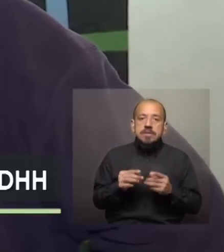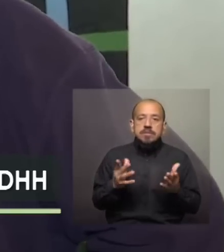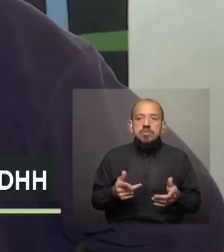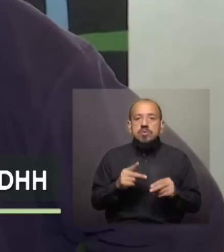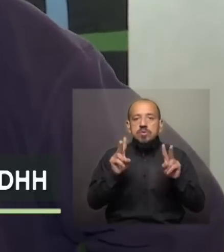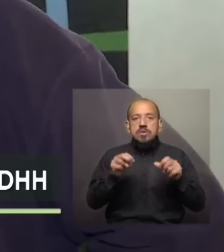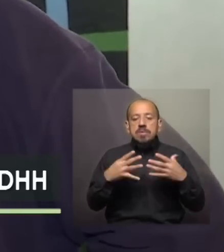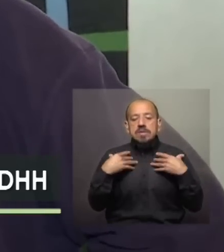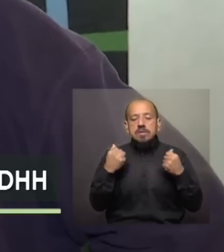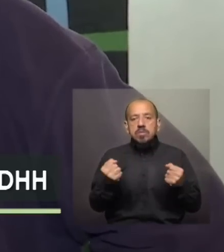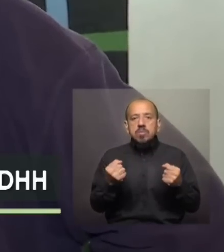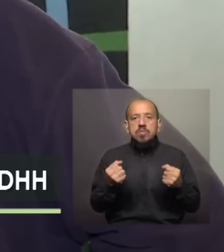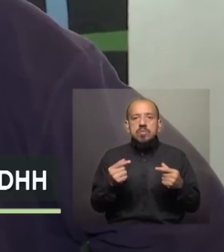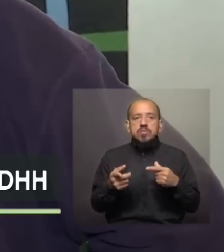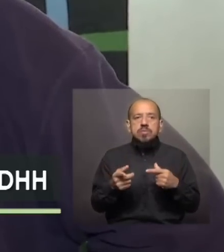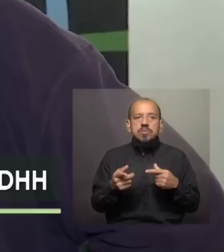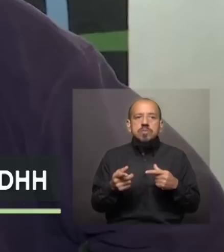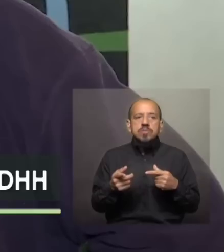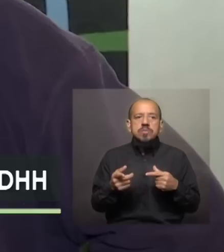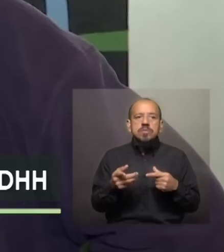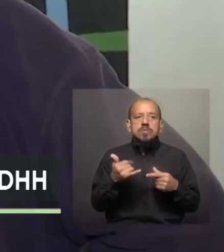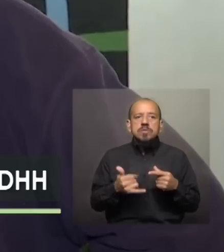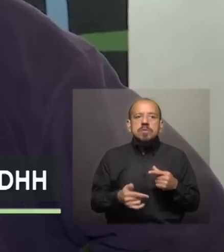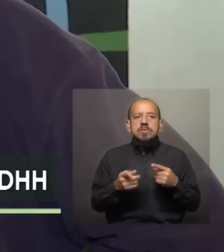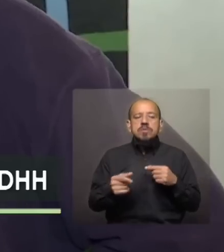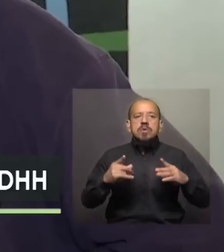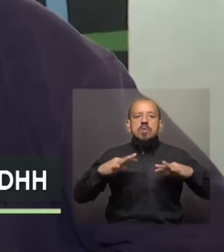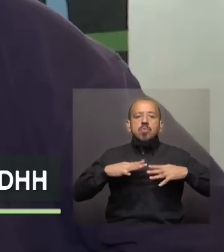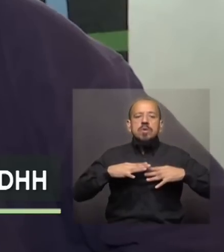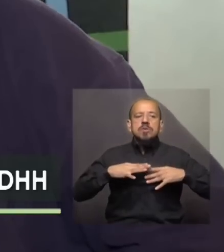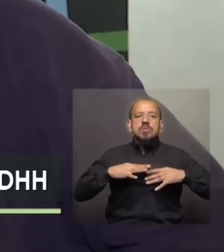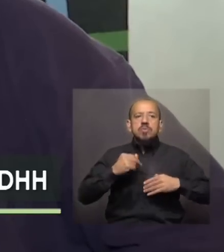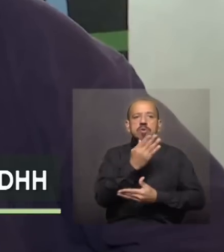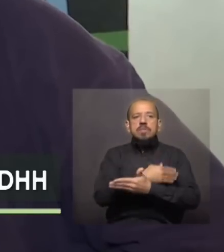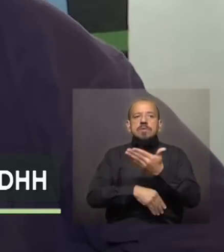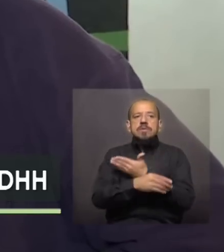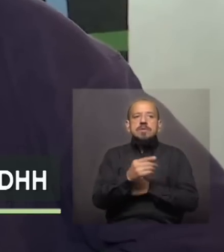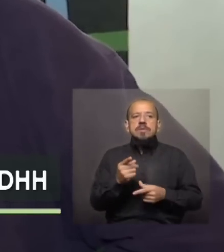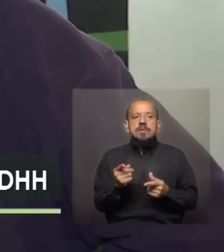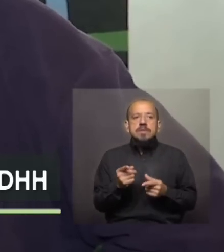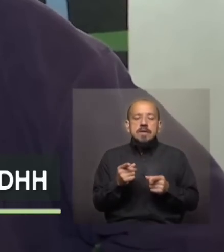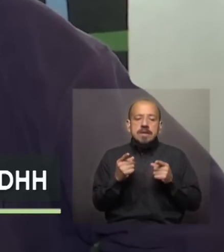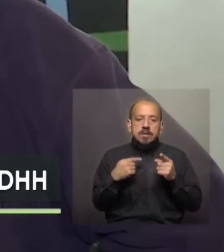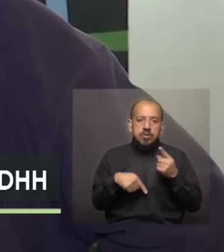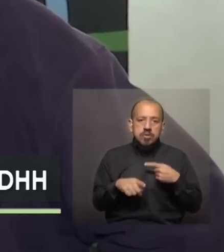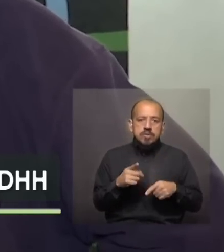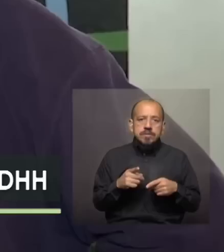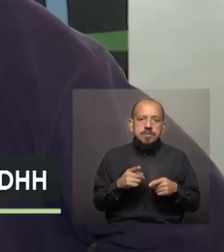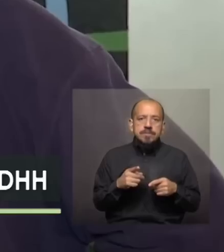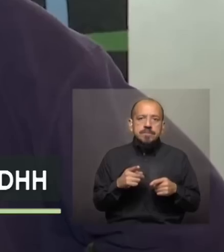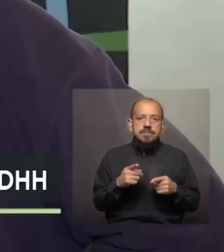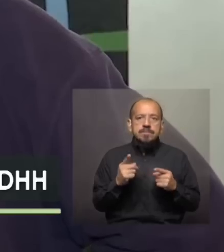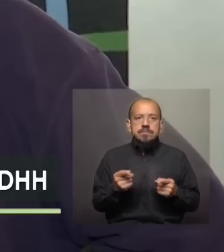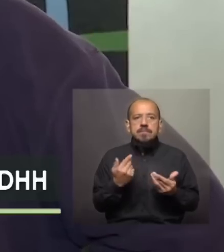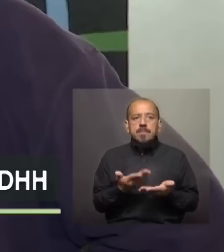varios temas de salud tenía este una jubilación por discapacidad en ese interín le